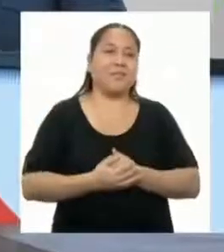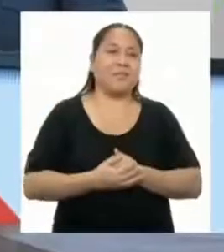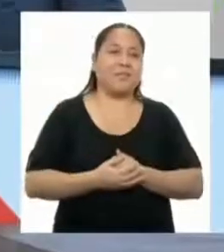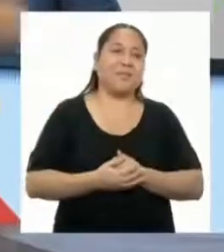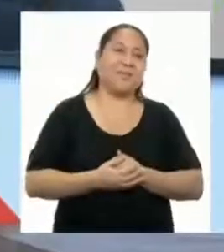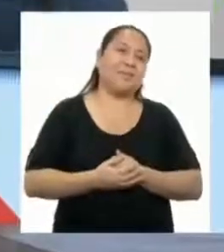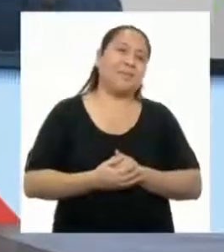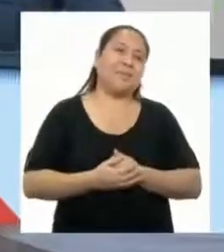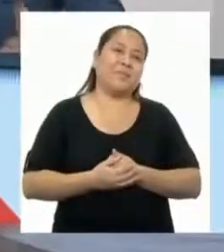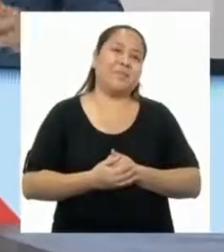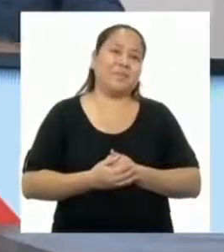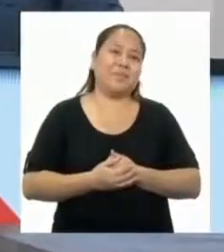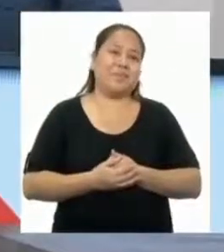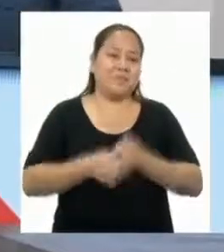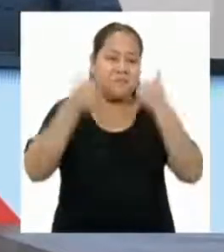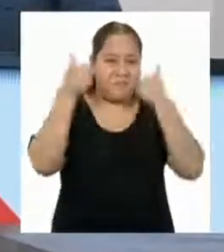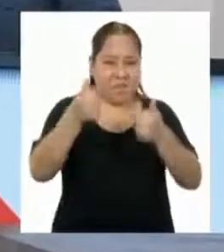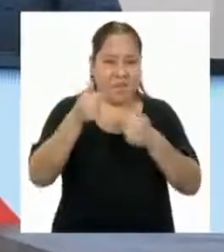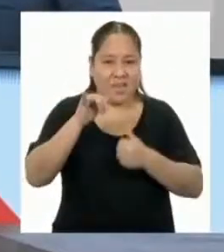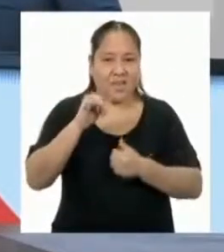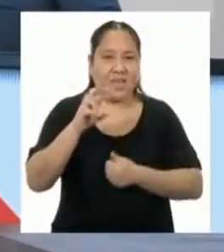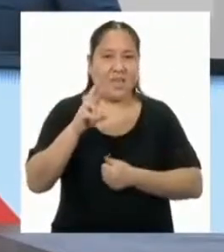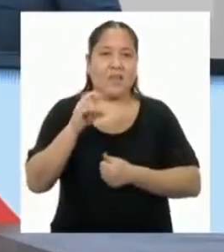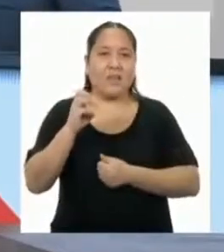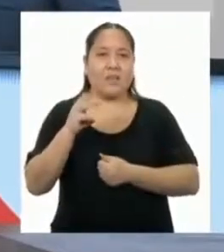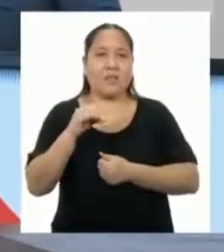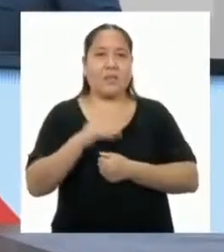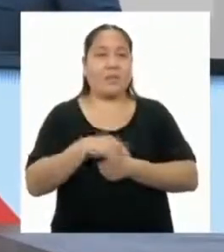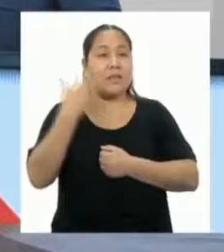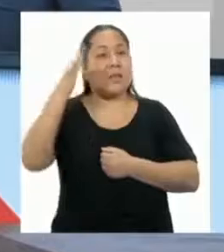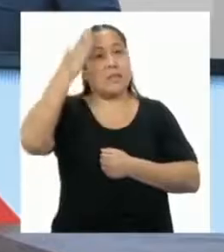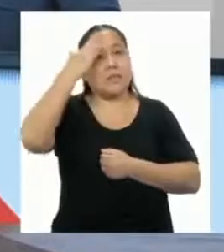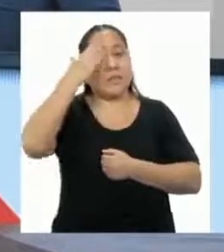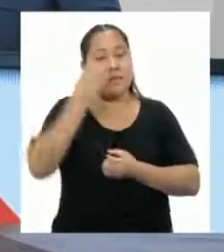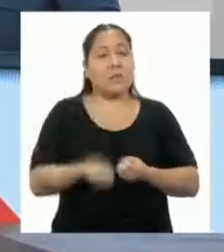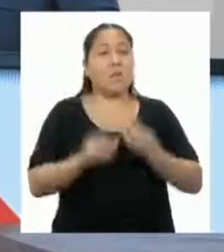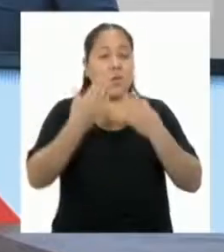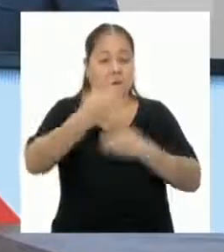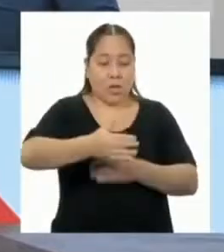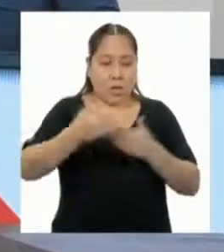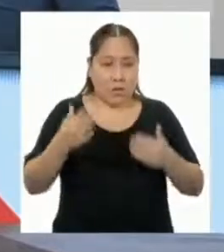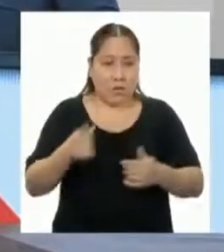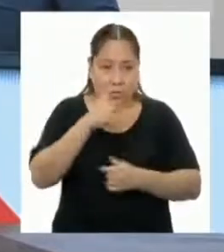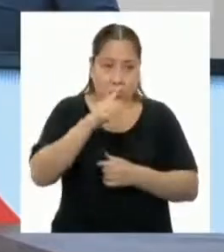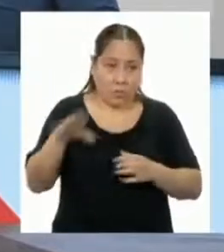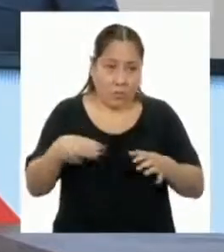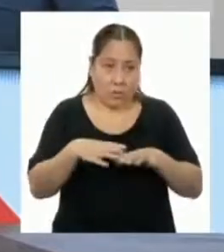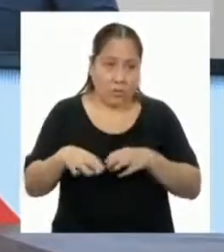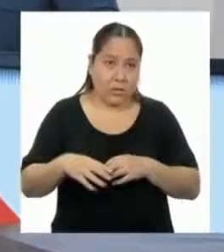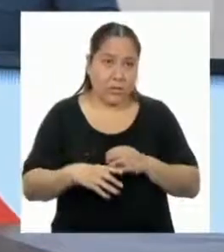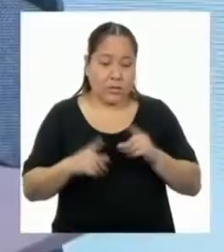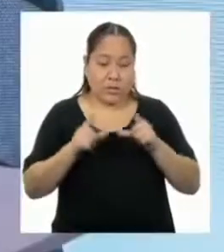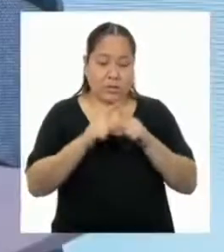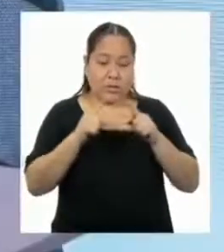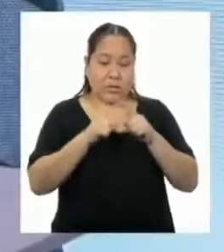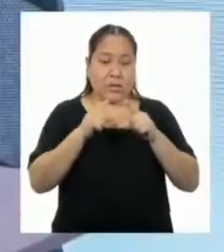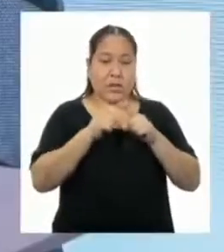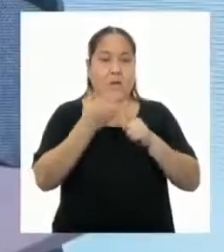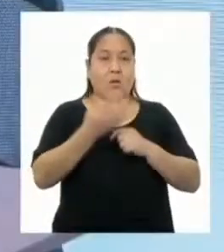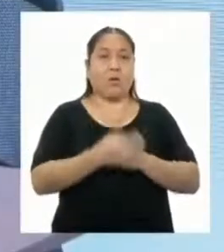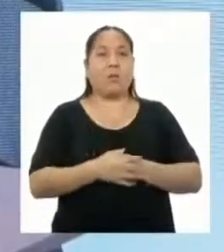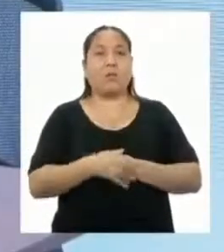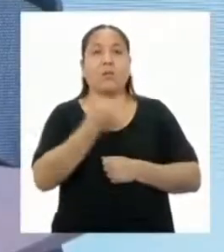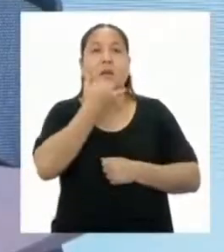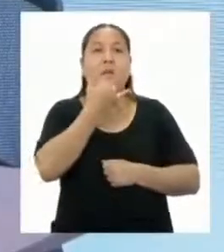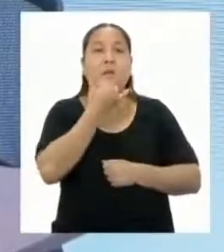¡Yeah! Buena, Yeremis. Ya sabes cuántas cajas puedes hacer si la forma es de prisma triangular.